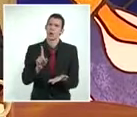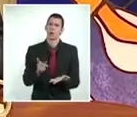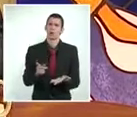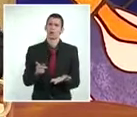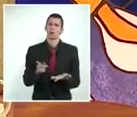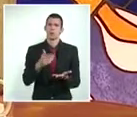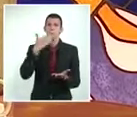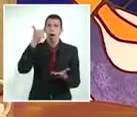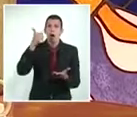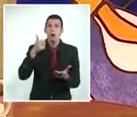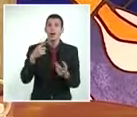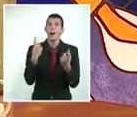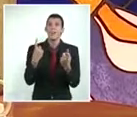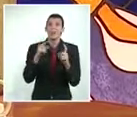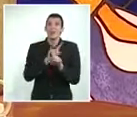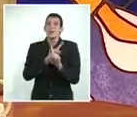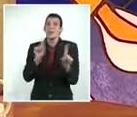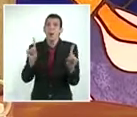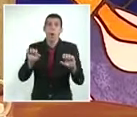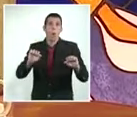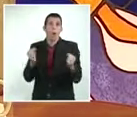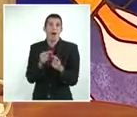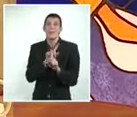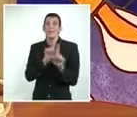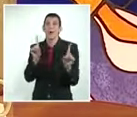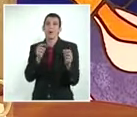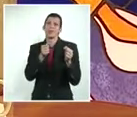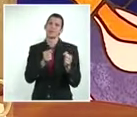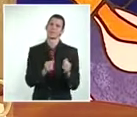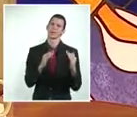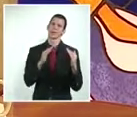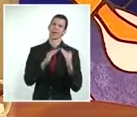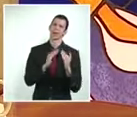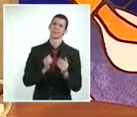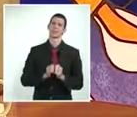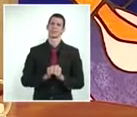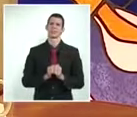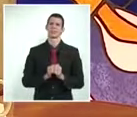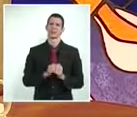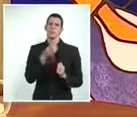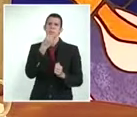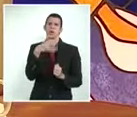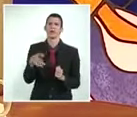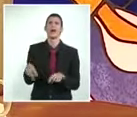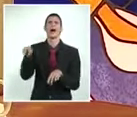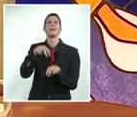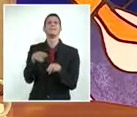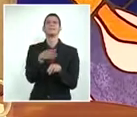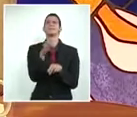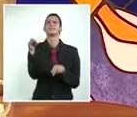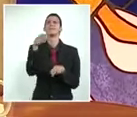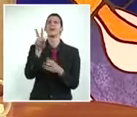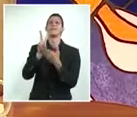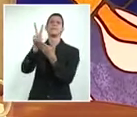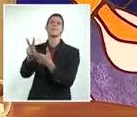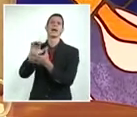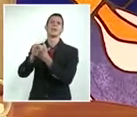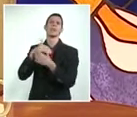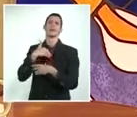esos movimientos que hoy por hoy son un riesgo para la salud de las propias personas y los